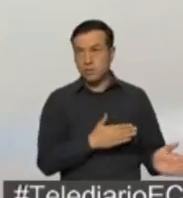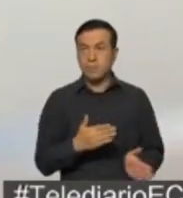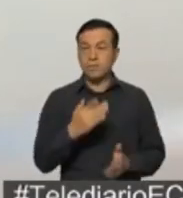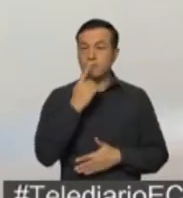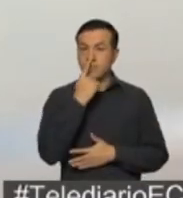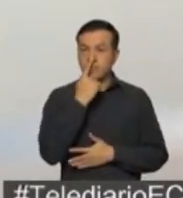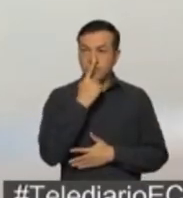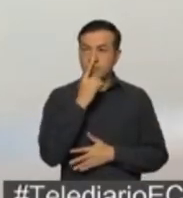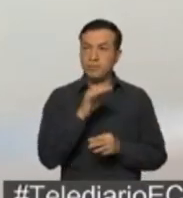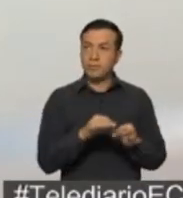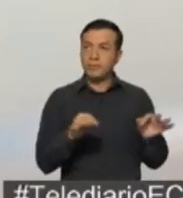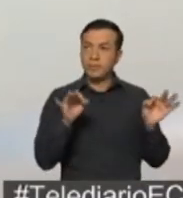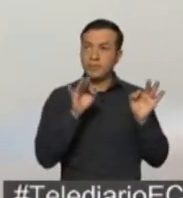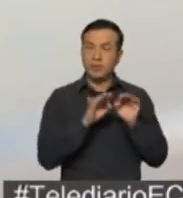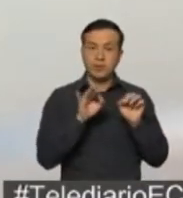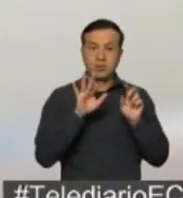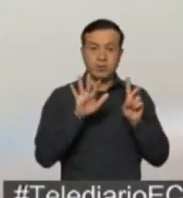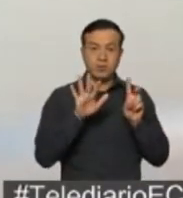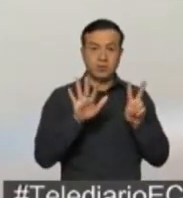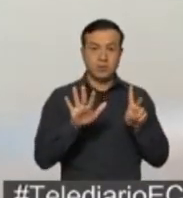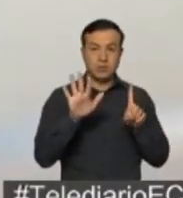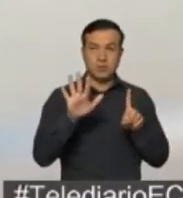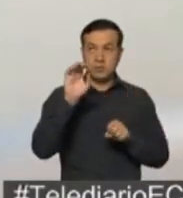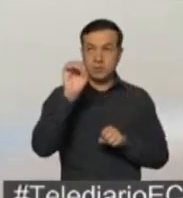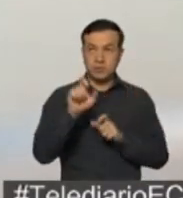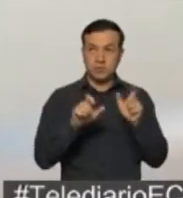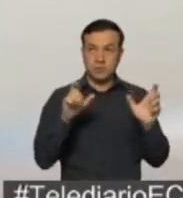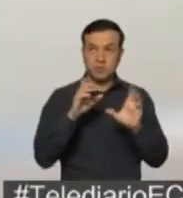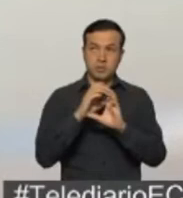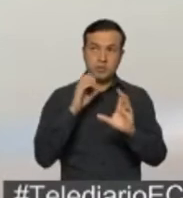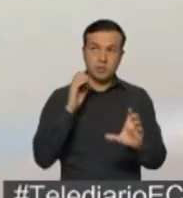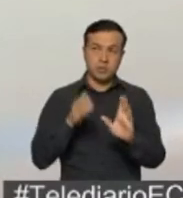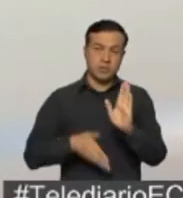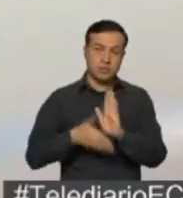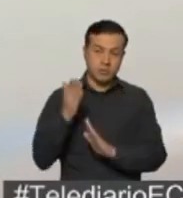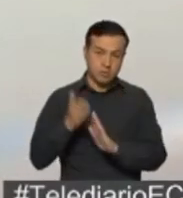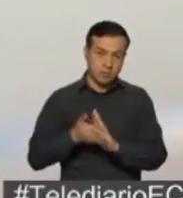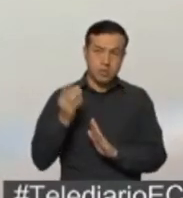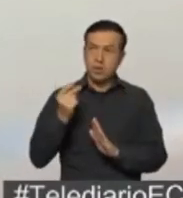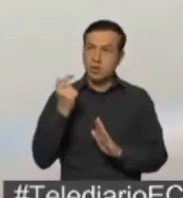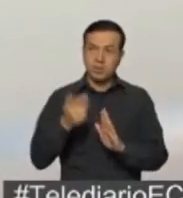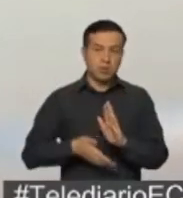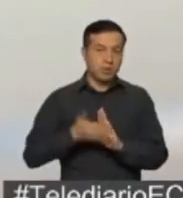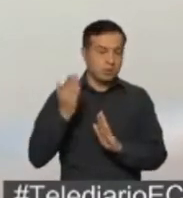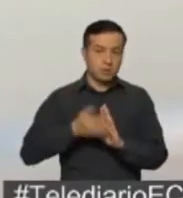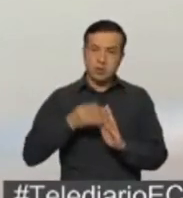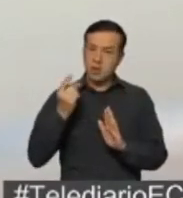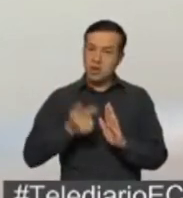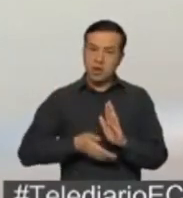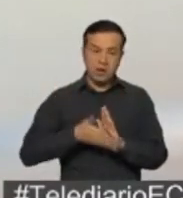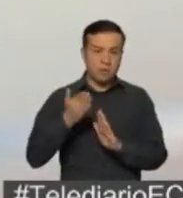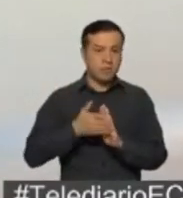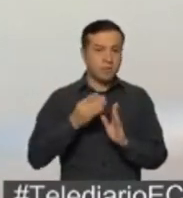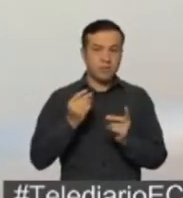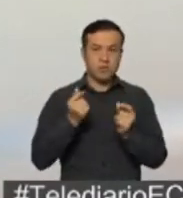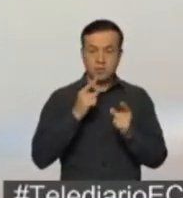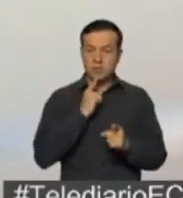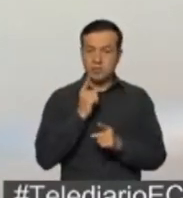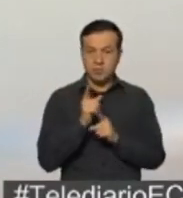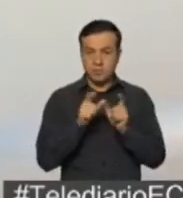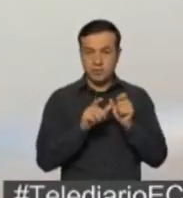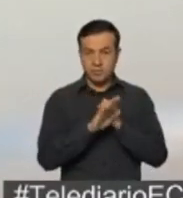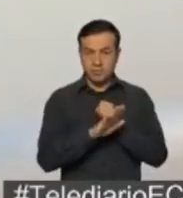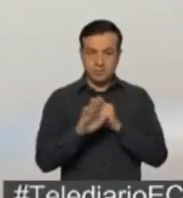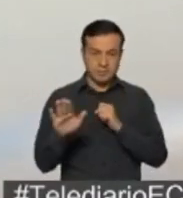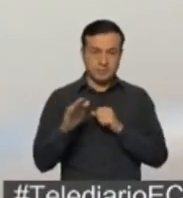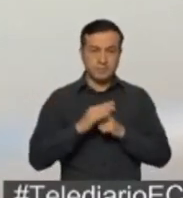interesa esto bastante porque el 76% de la ciudadanía se mueve en transporte público. Entonces, claro, ahí vamos a garantizar la movilidad de la